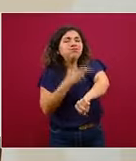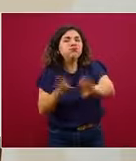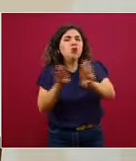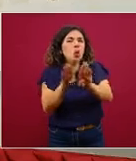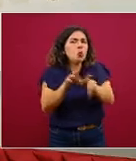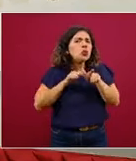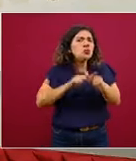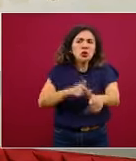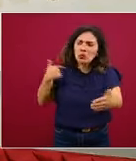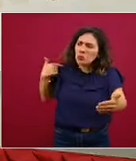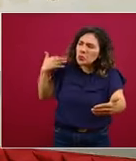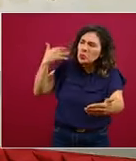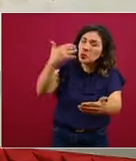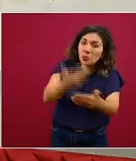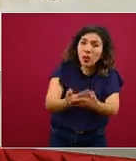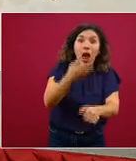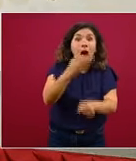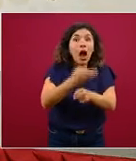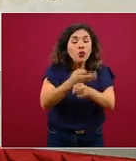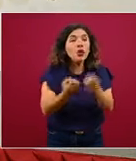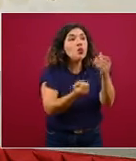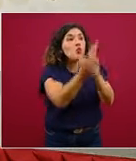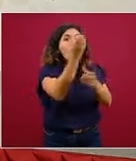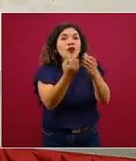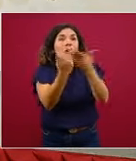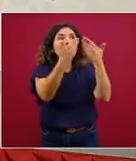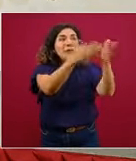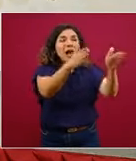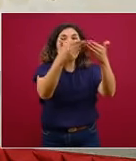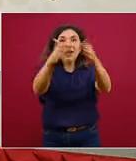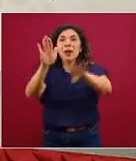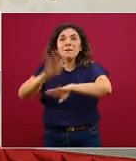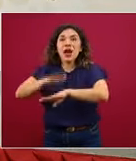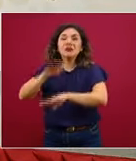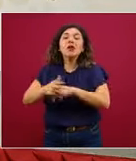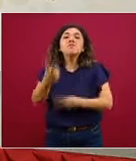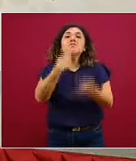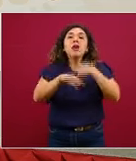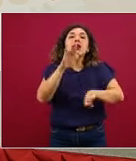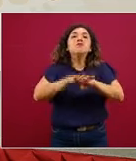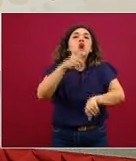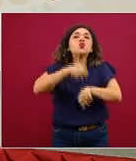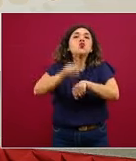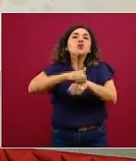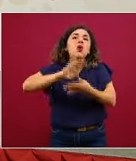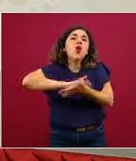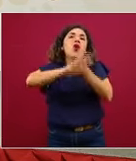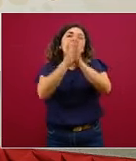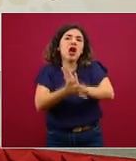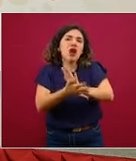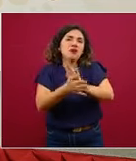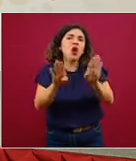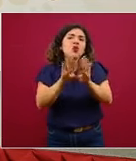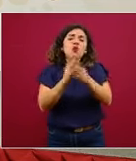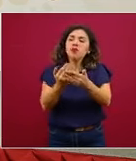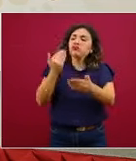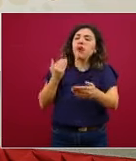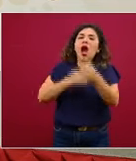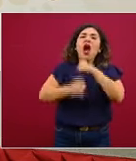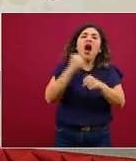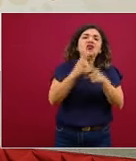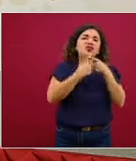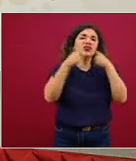continuidad, ahorita que va a haber un restablecimiento podremos tener más cifras certeras en comparación con años pasados. Sin